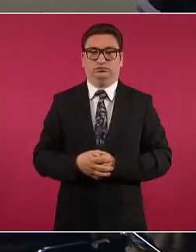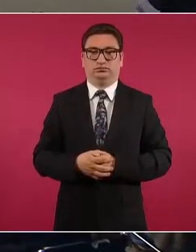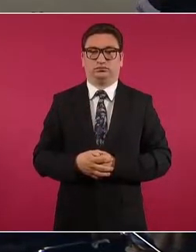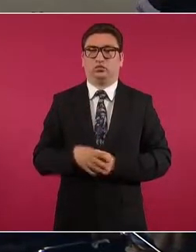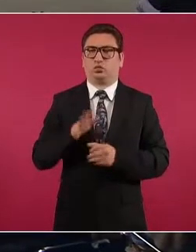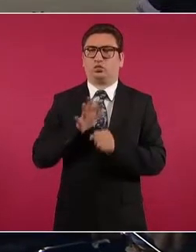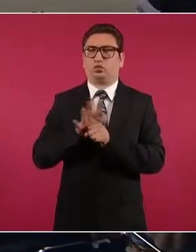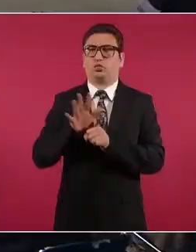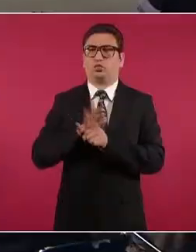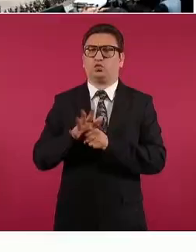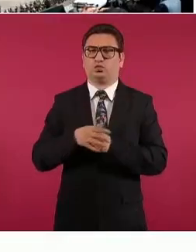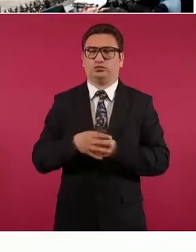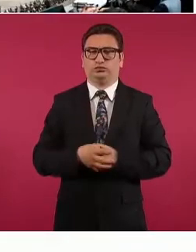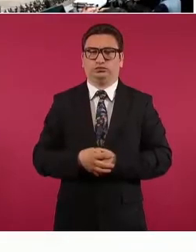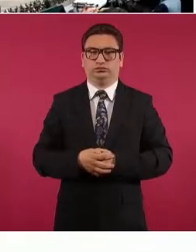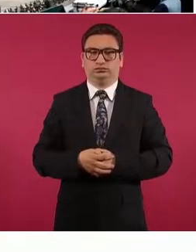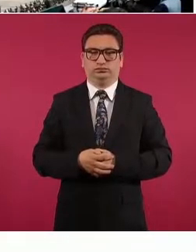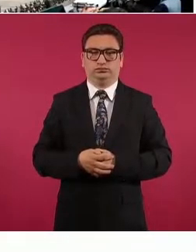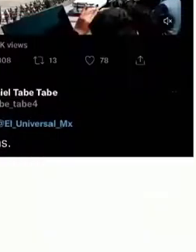¿Cuál?